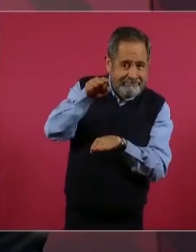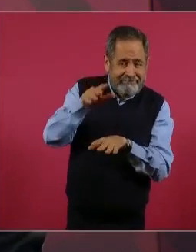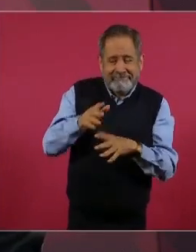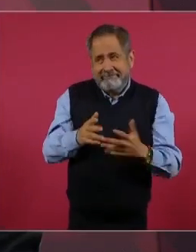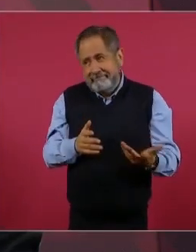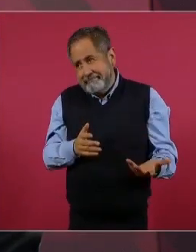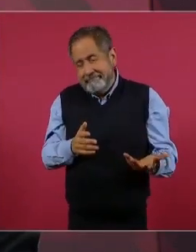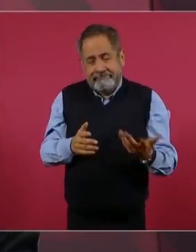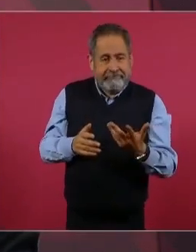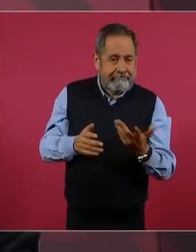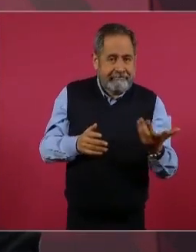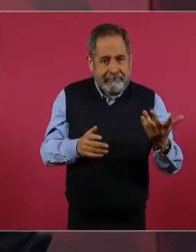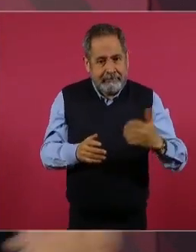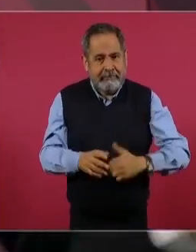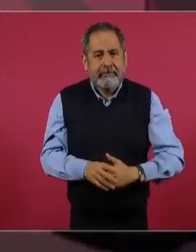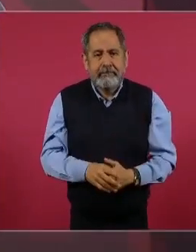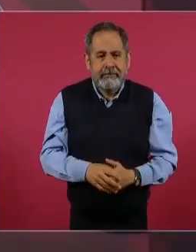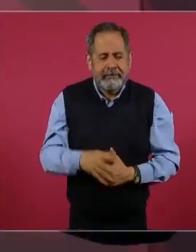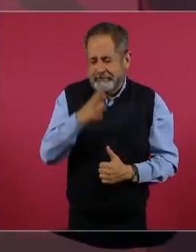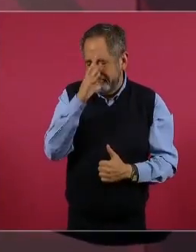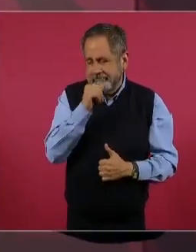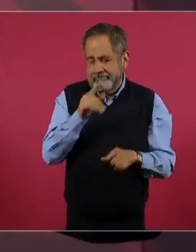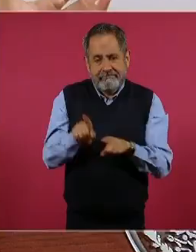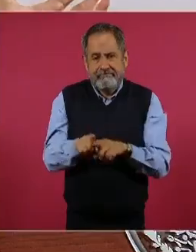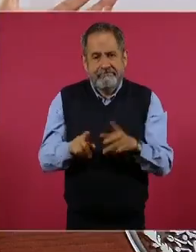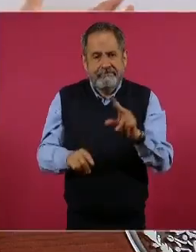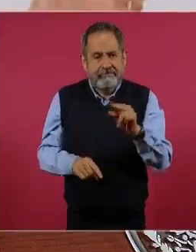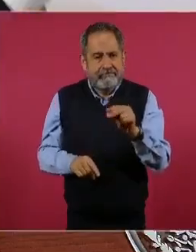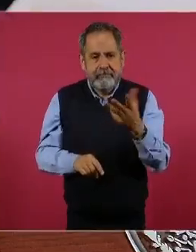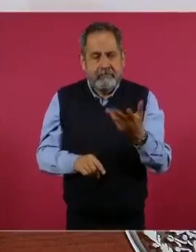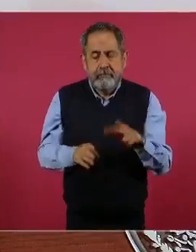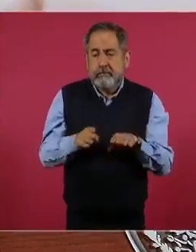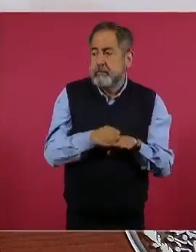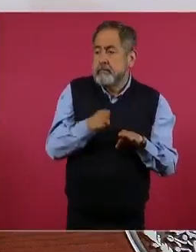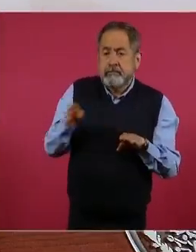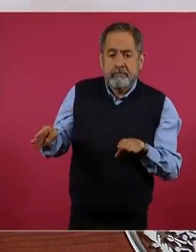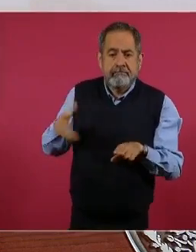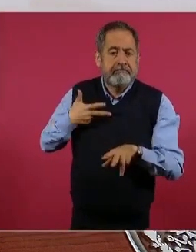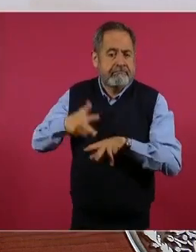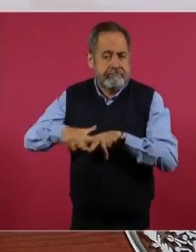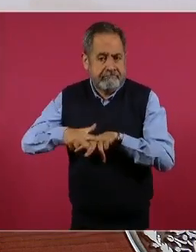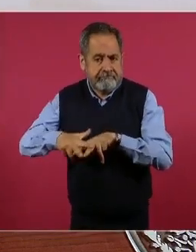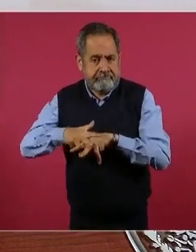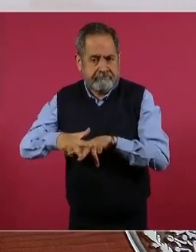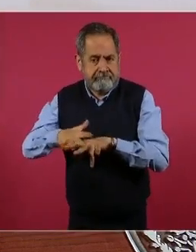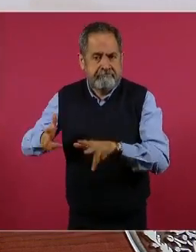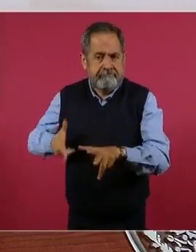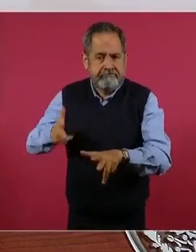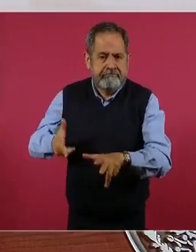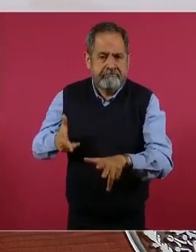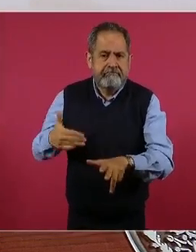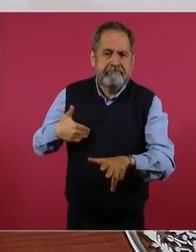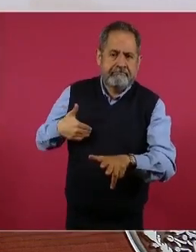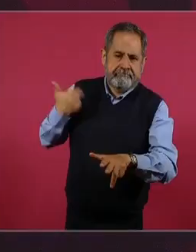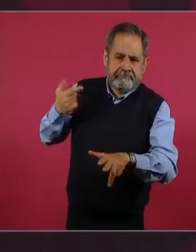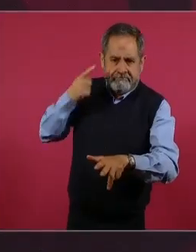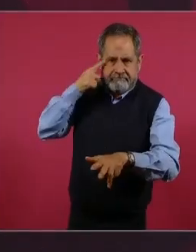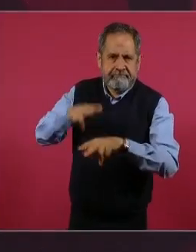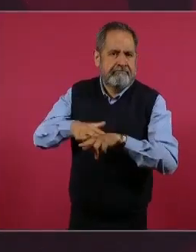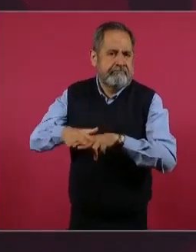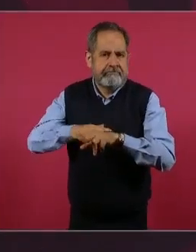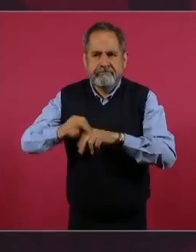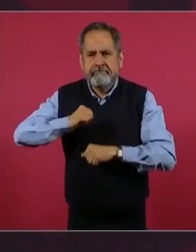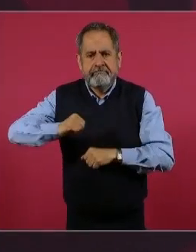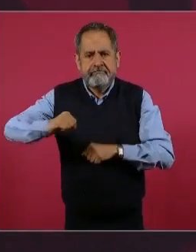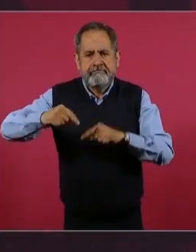un segundo piso, pero no, si se tienen las vías, pues mejor los trenes.